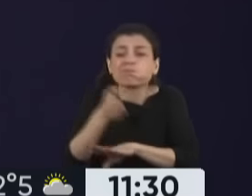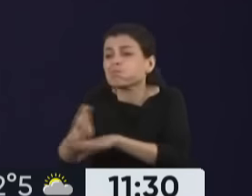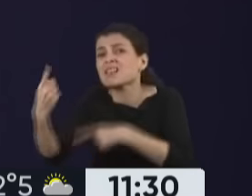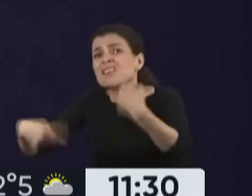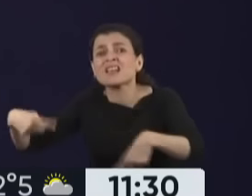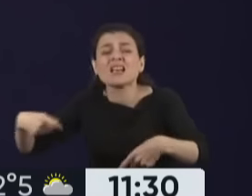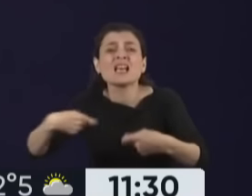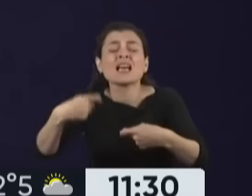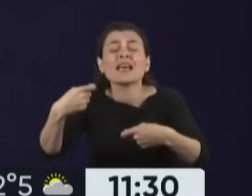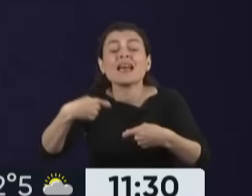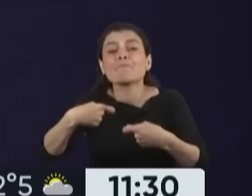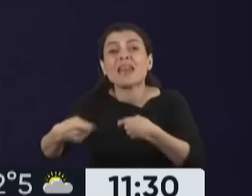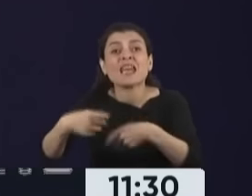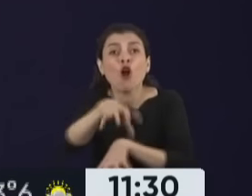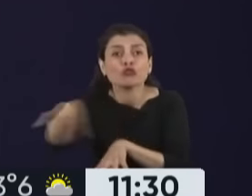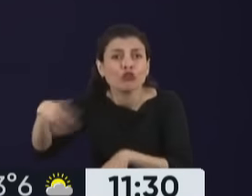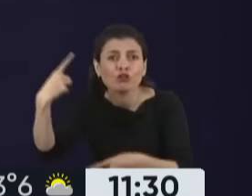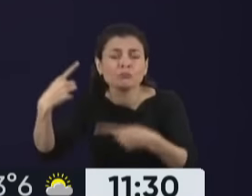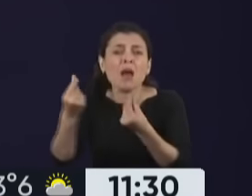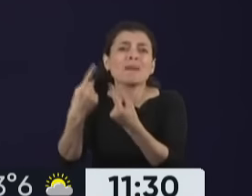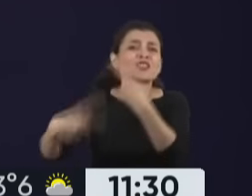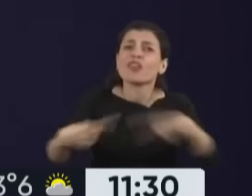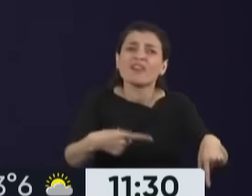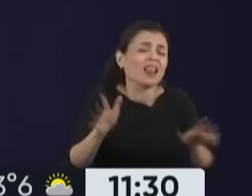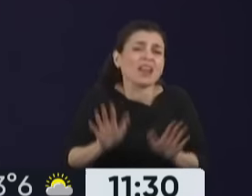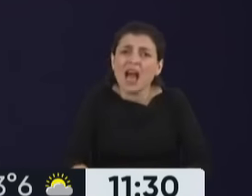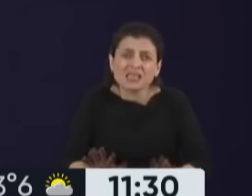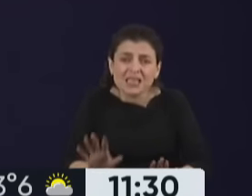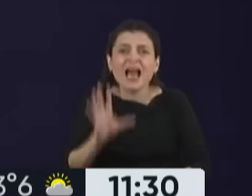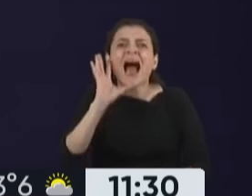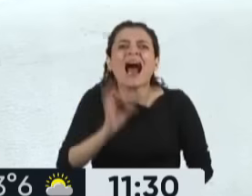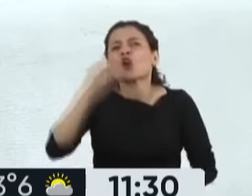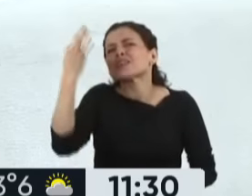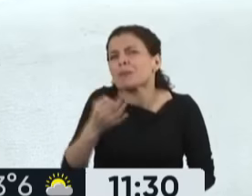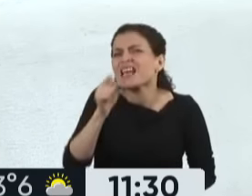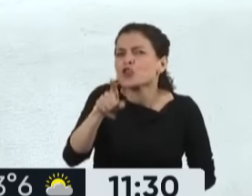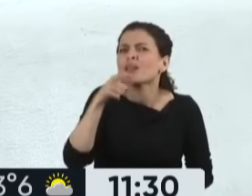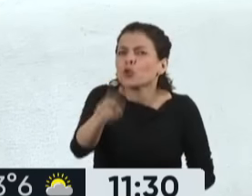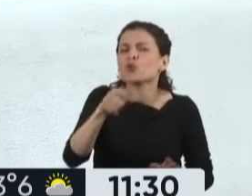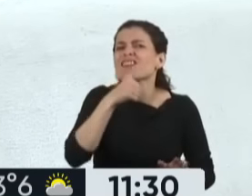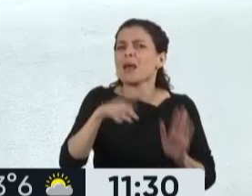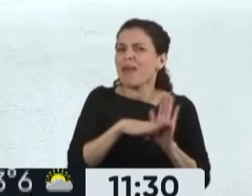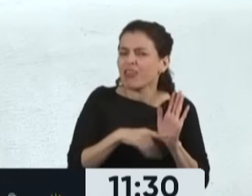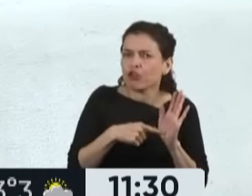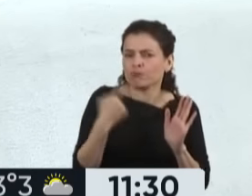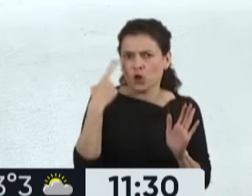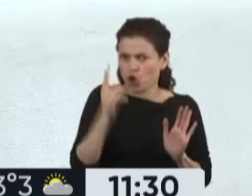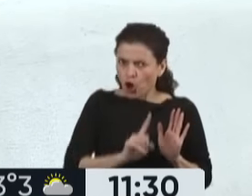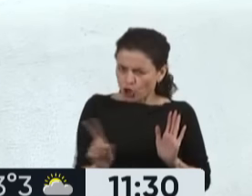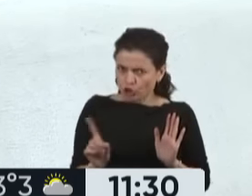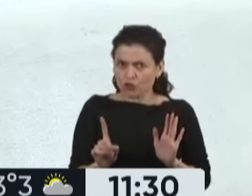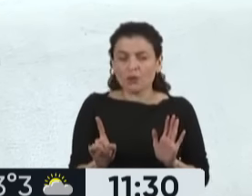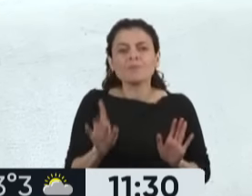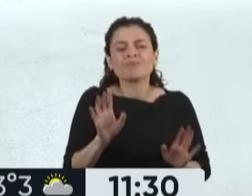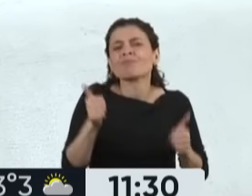los medicamentos que me nombraste, no sé si tiene alguna particularidad. Okay. Pero lo que quería, la respuesta era,